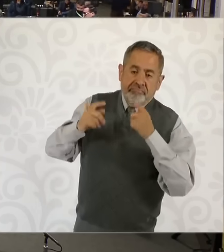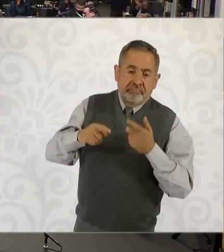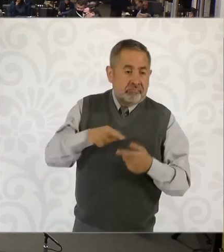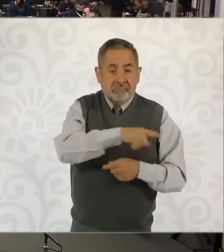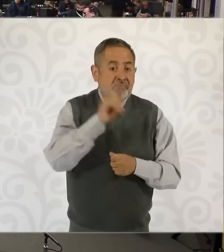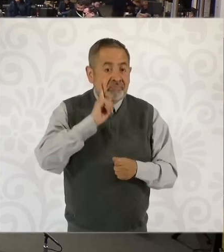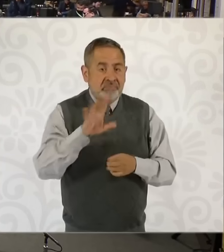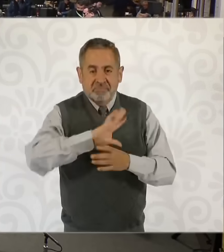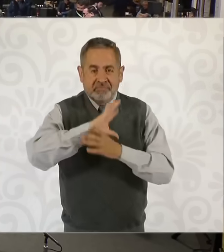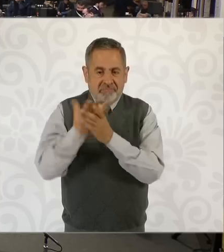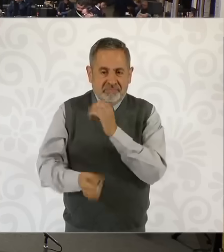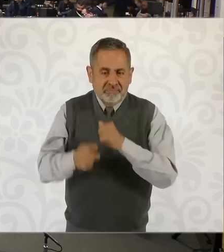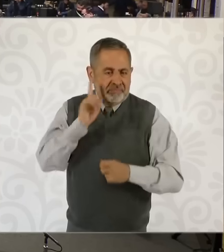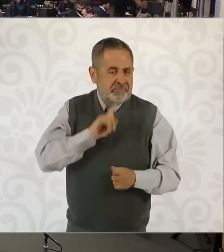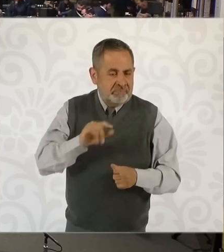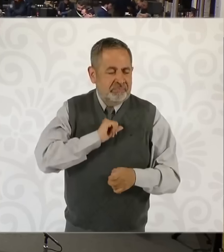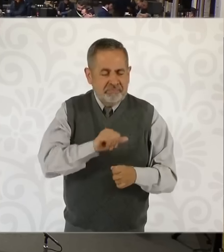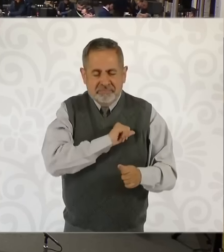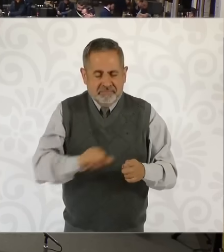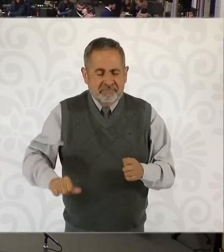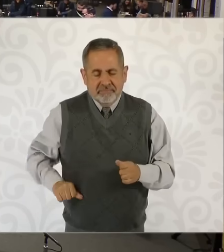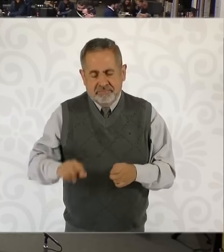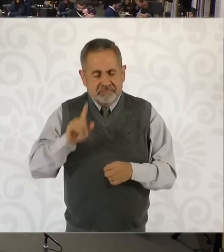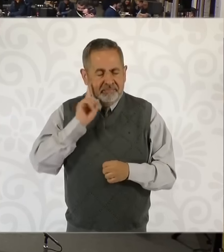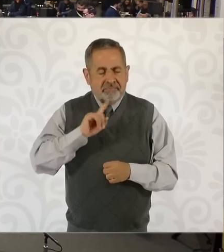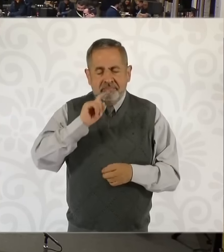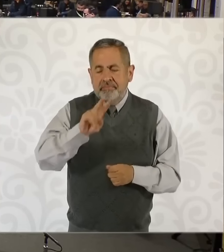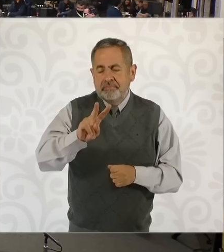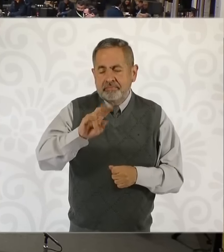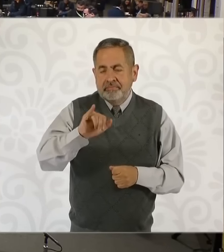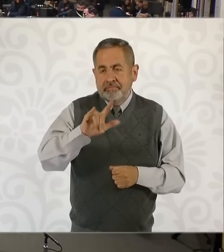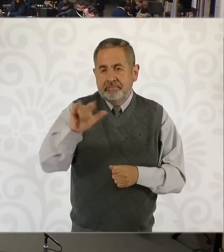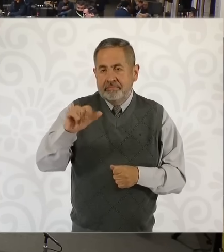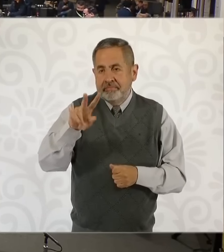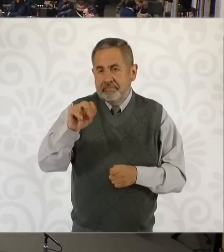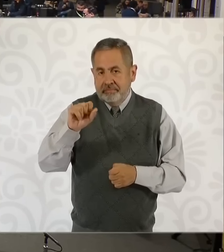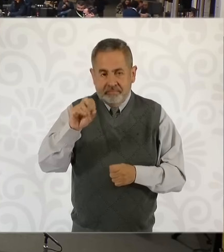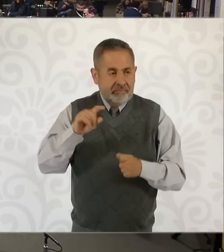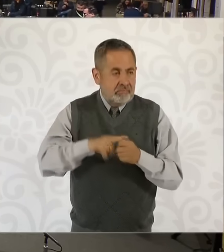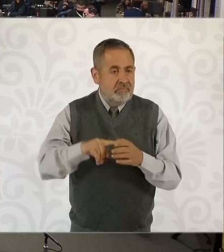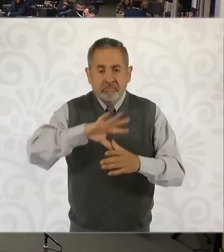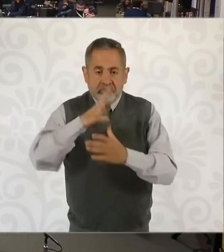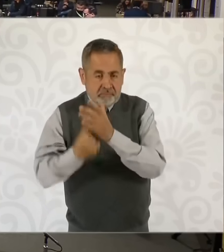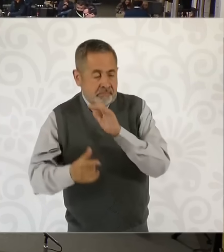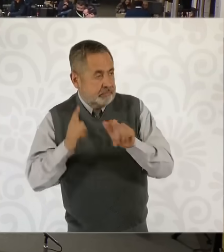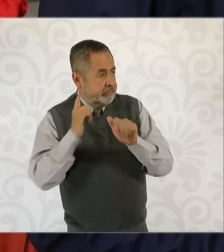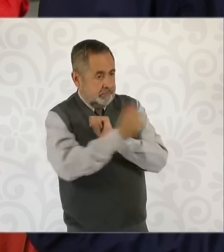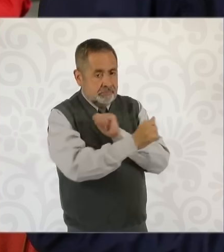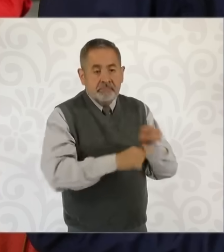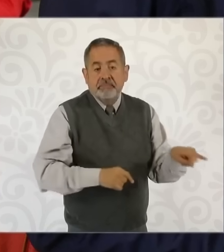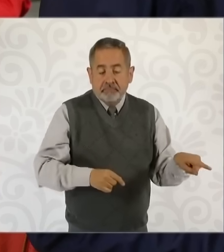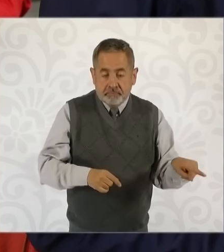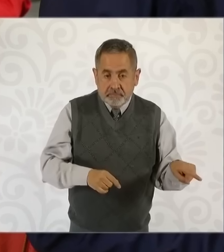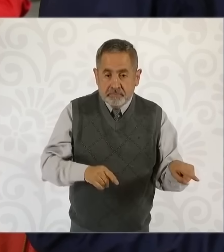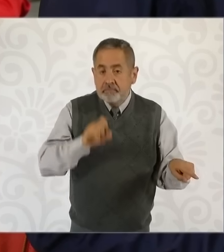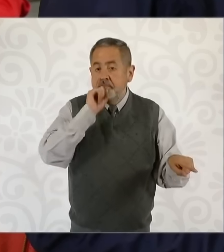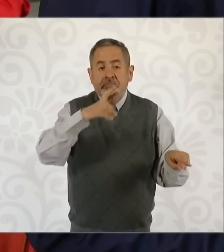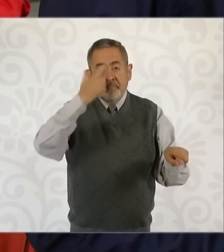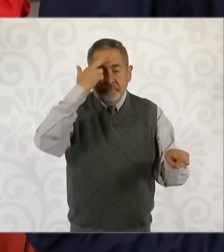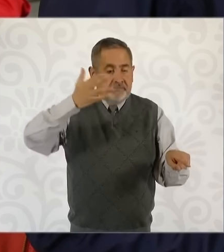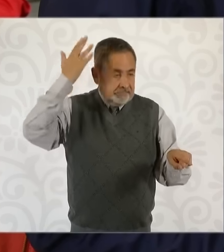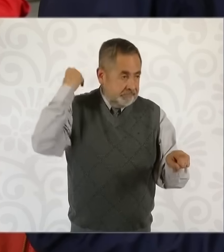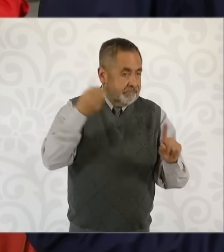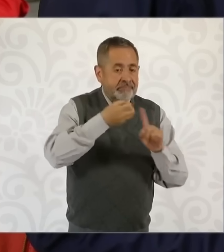prófuga, ¿verdad?, Mirta Villalbazo, y al entonces titular de Ordenamiento y